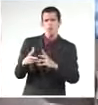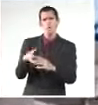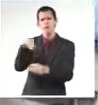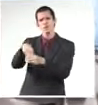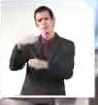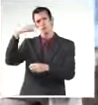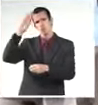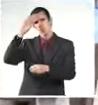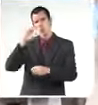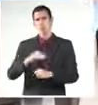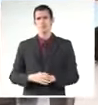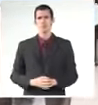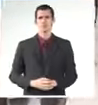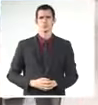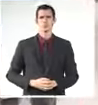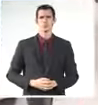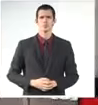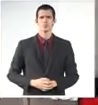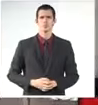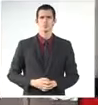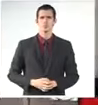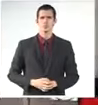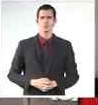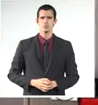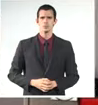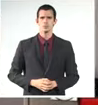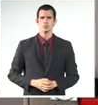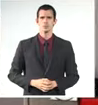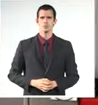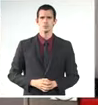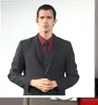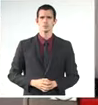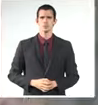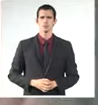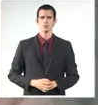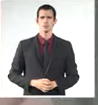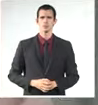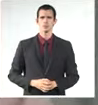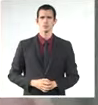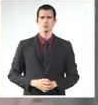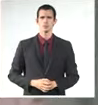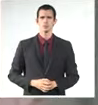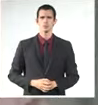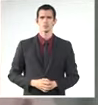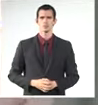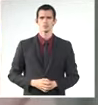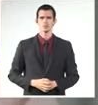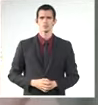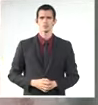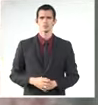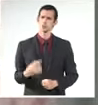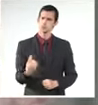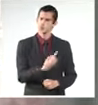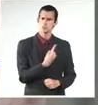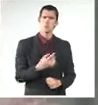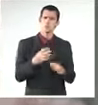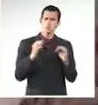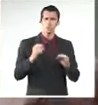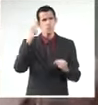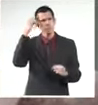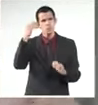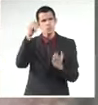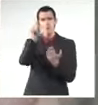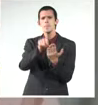de solidaridad con Cuba en República Dominicana. Vamos a durar 14 días trabajando,